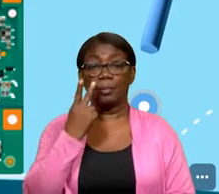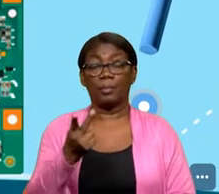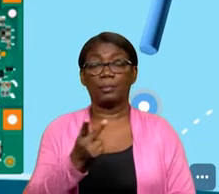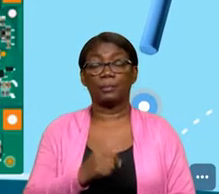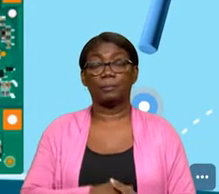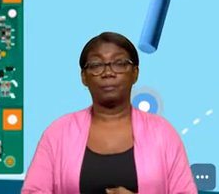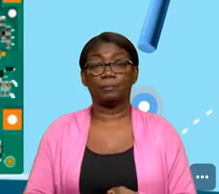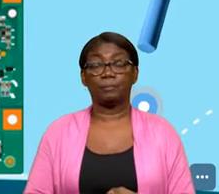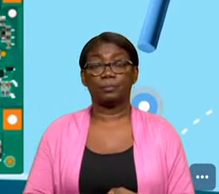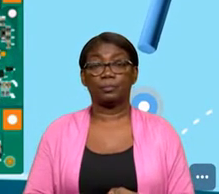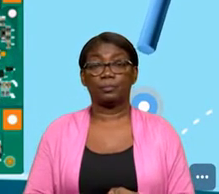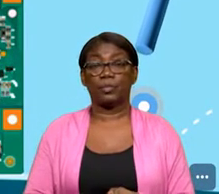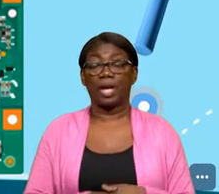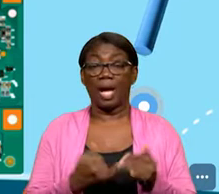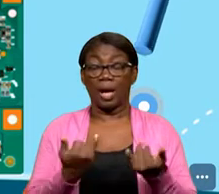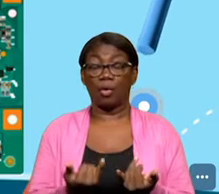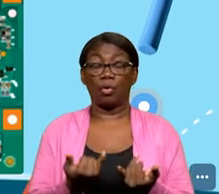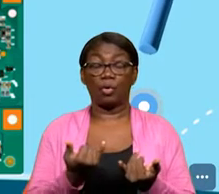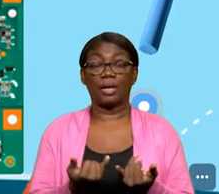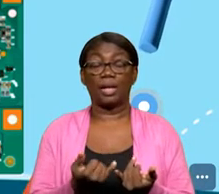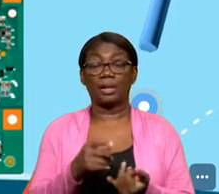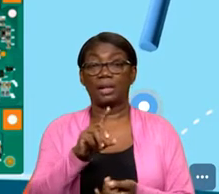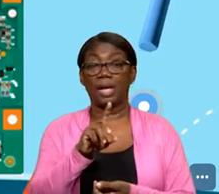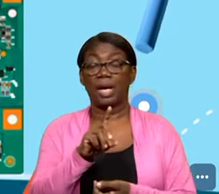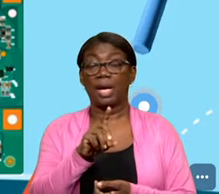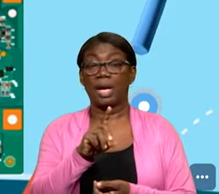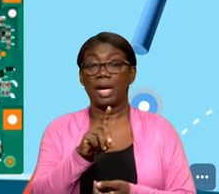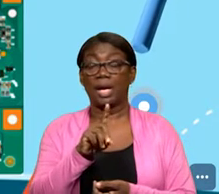Diego. En esta oportunidad, Diego nos va